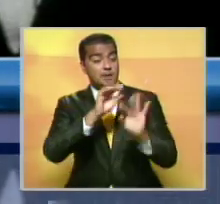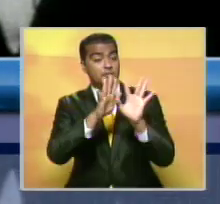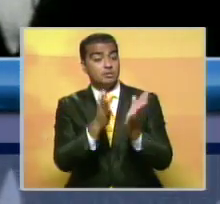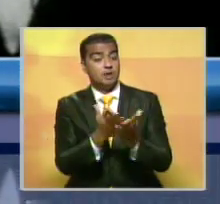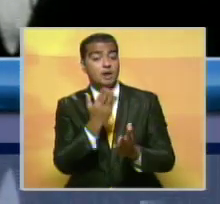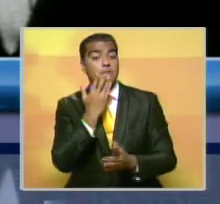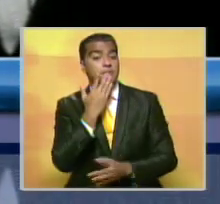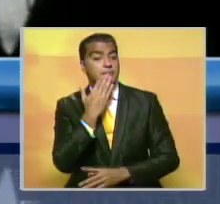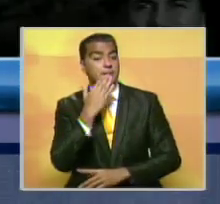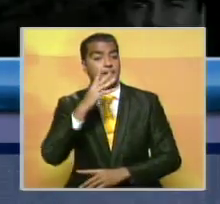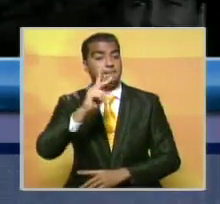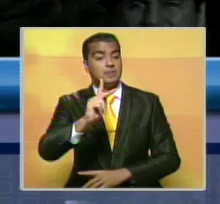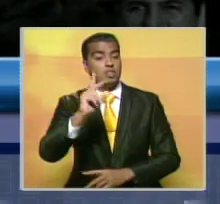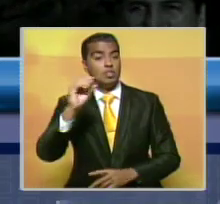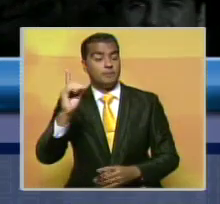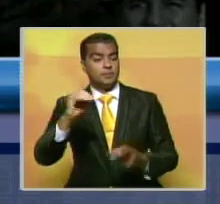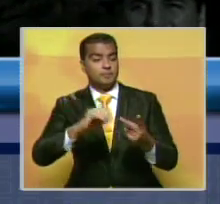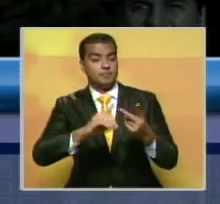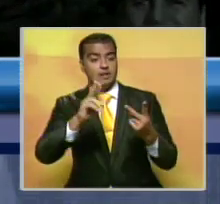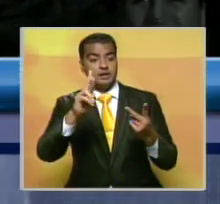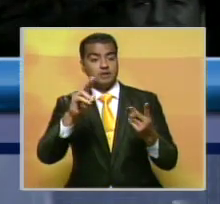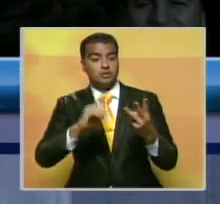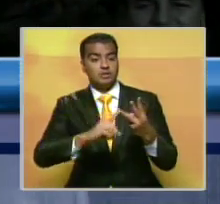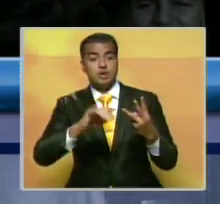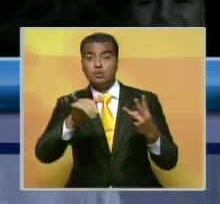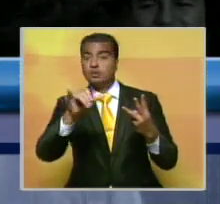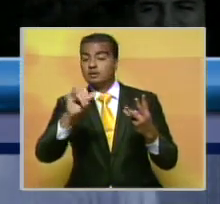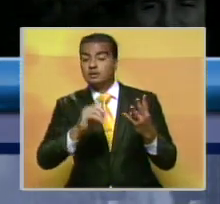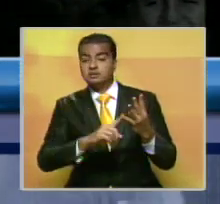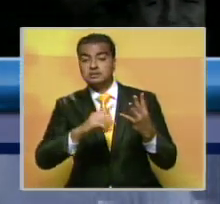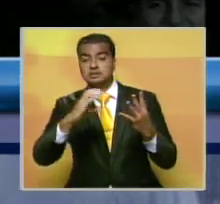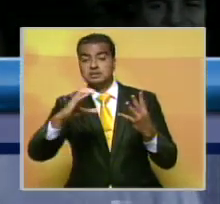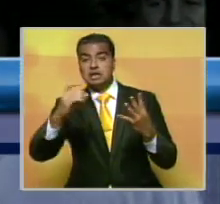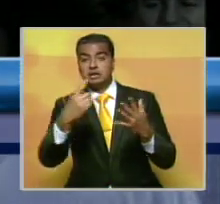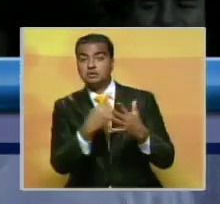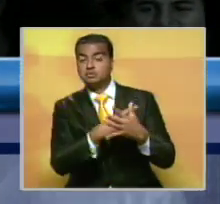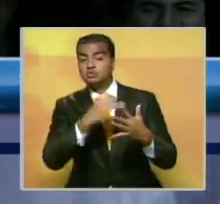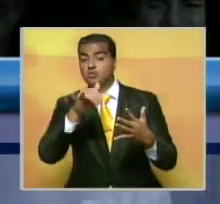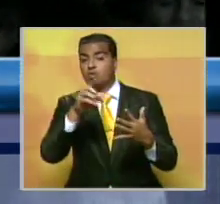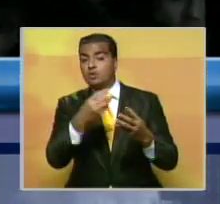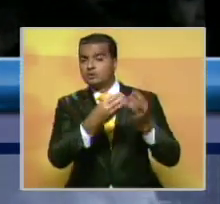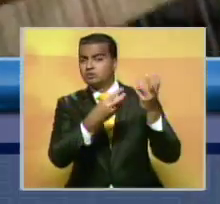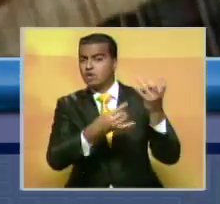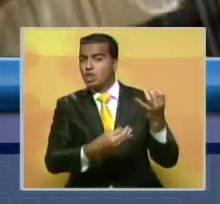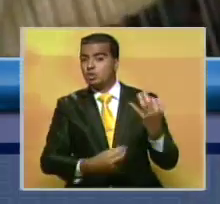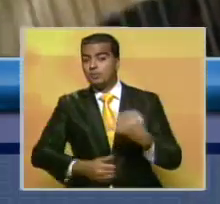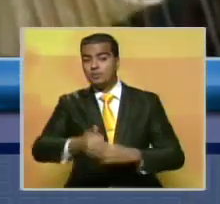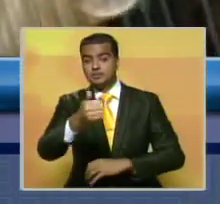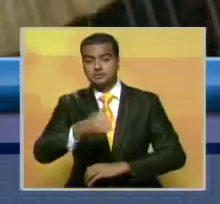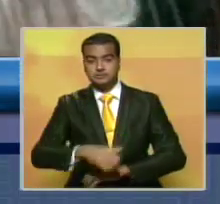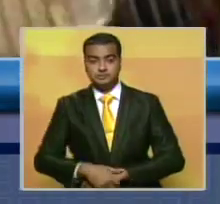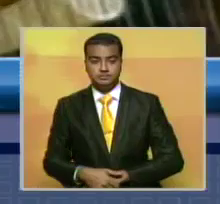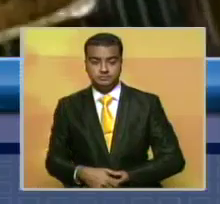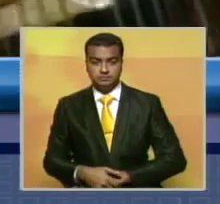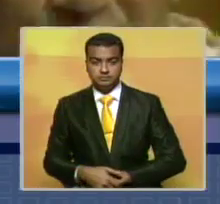como Plácido Domingos, Ray Conniff, Julio Iglesias, Celia Cruz, Juanes, entre otros.